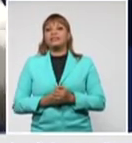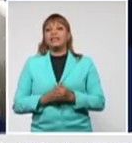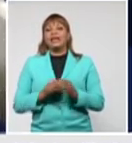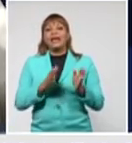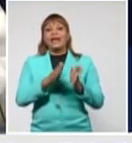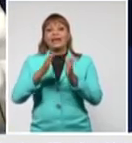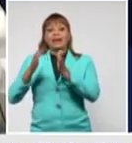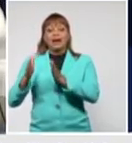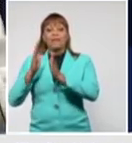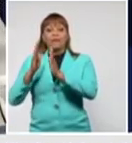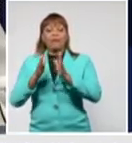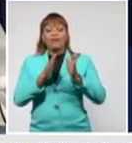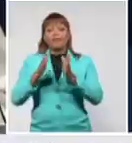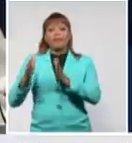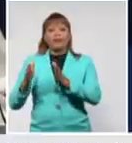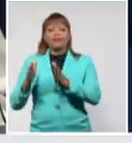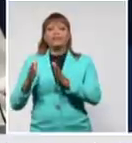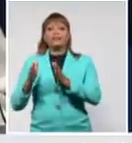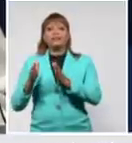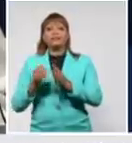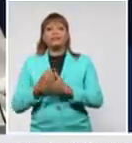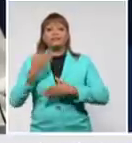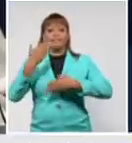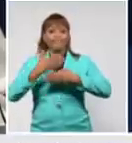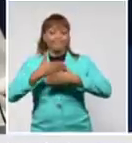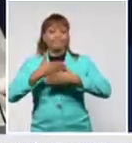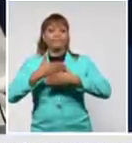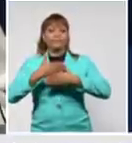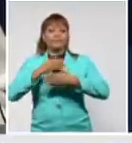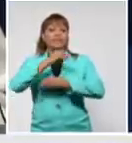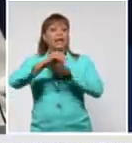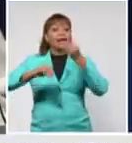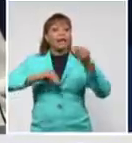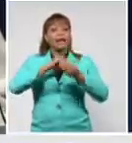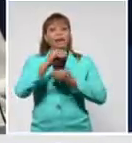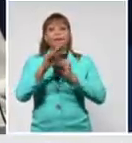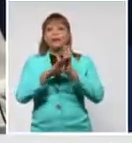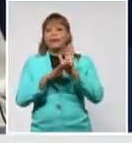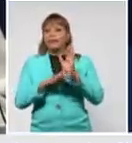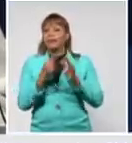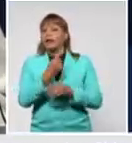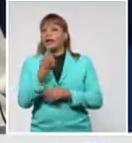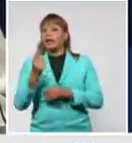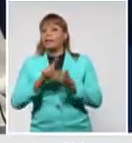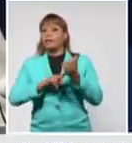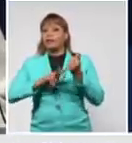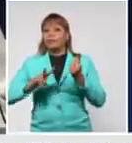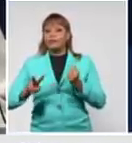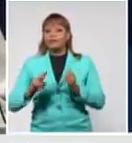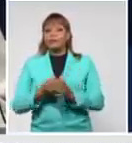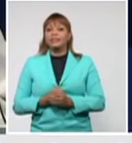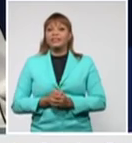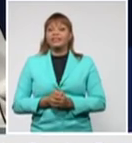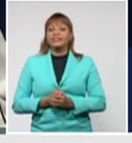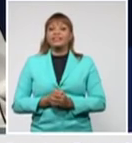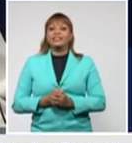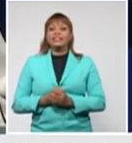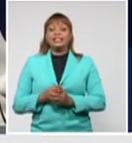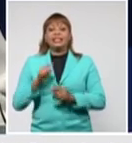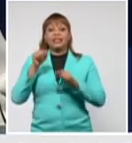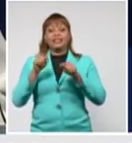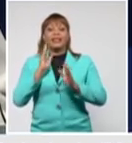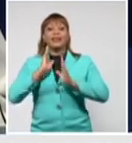limitada, pues con las medidas que le corresponden como tal, y las que están en fase